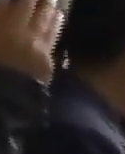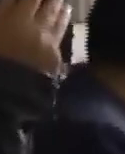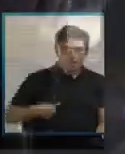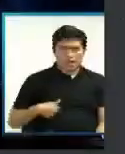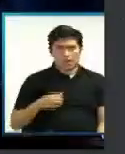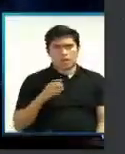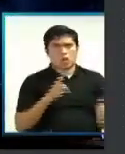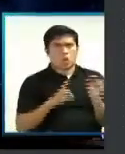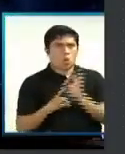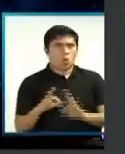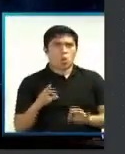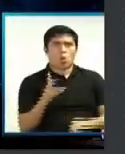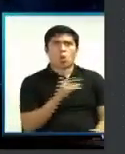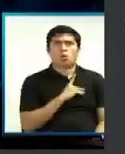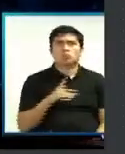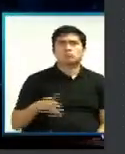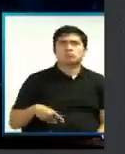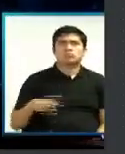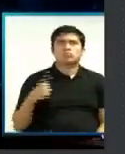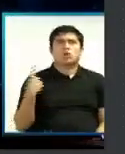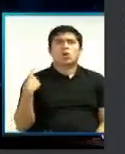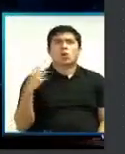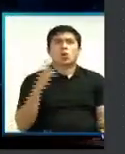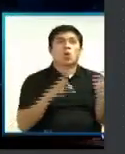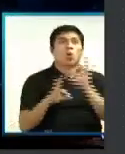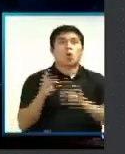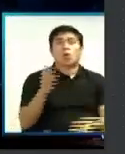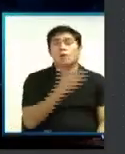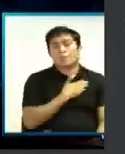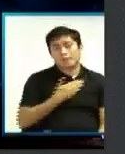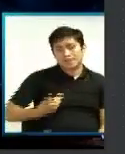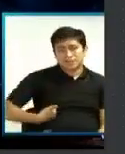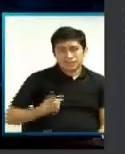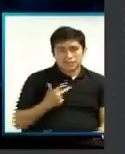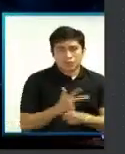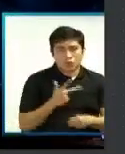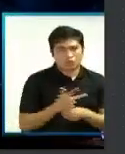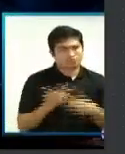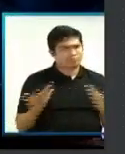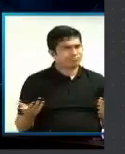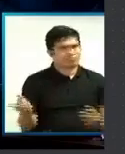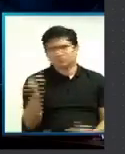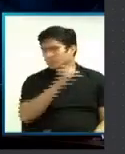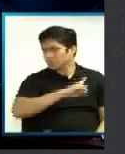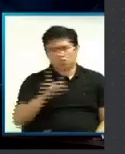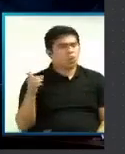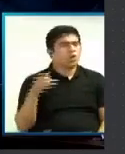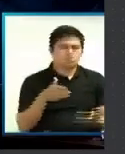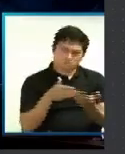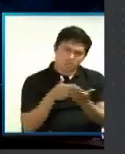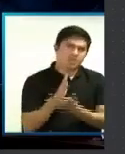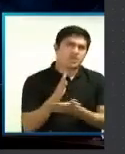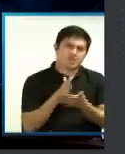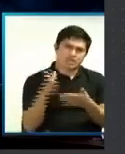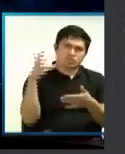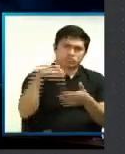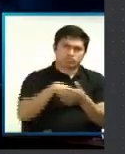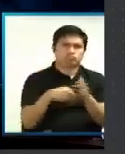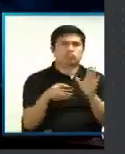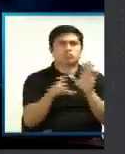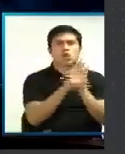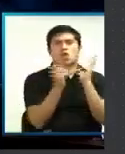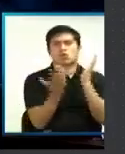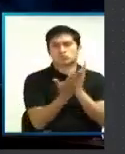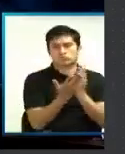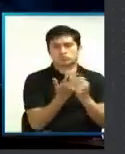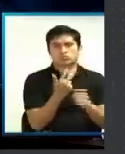periodistas de aquí del Pleno del Congreso para poder hacer sus demandas y no permitir el trámite